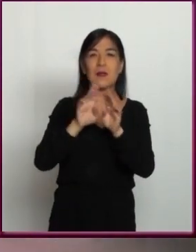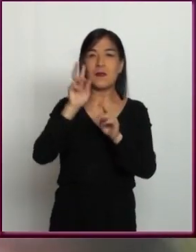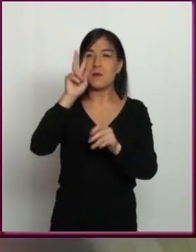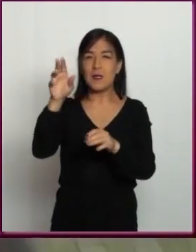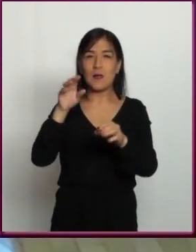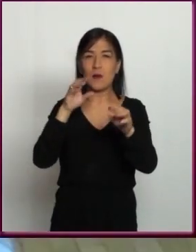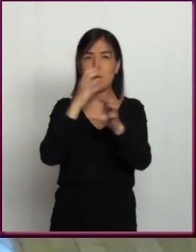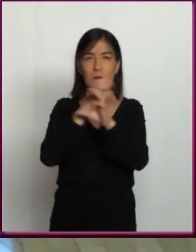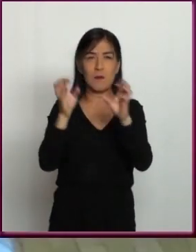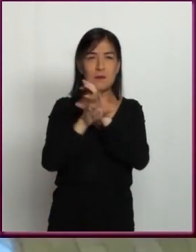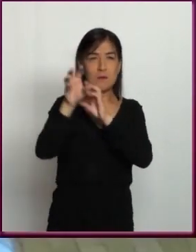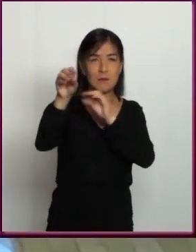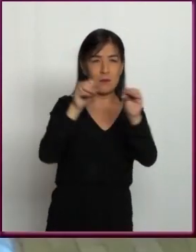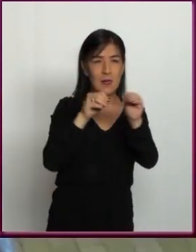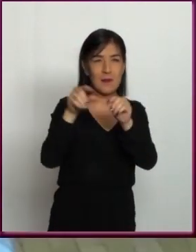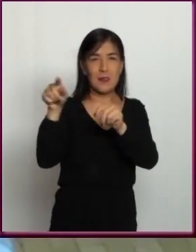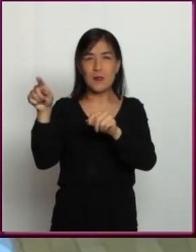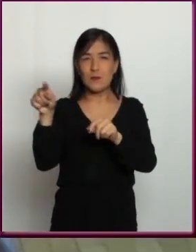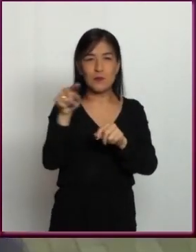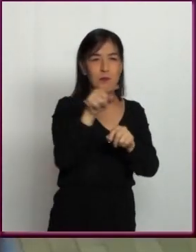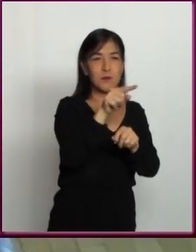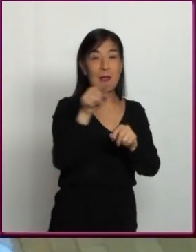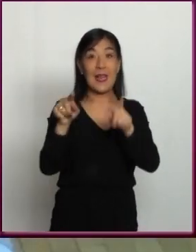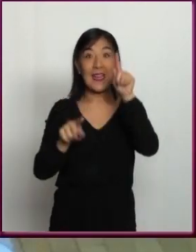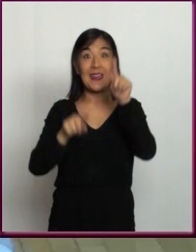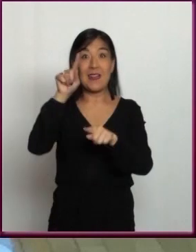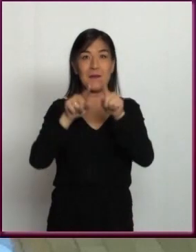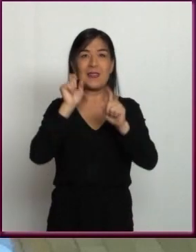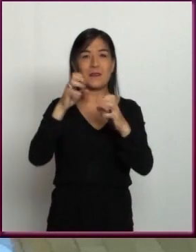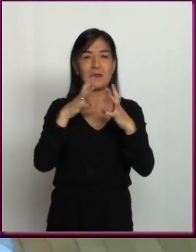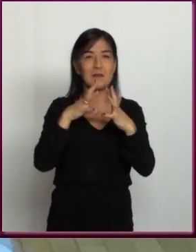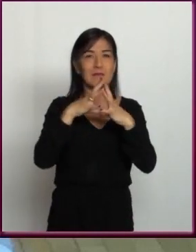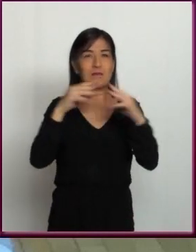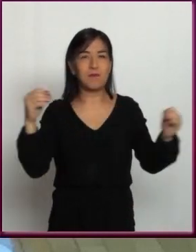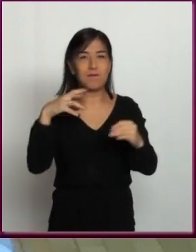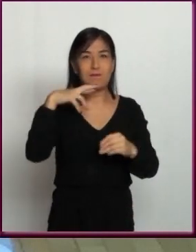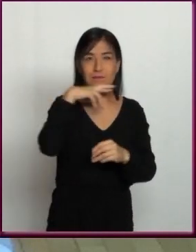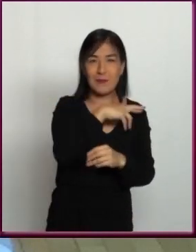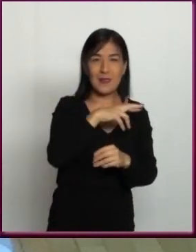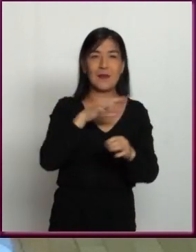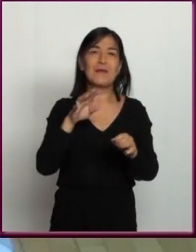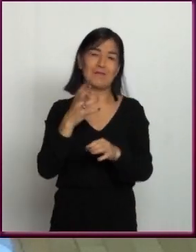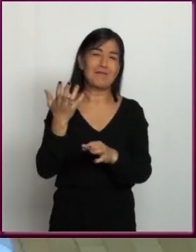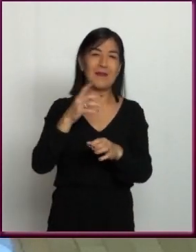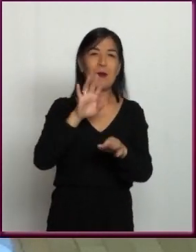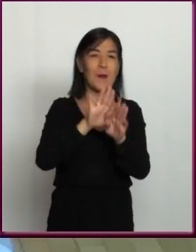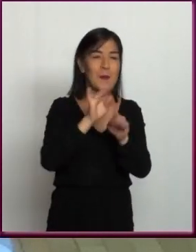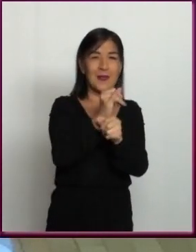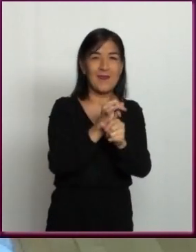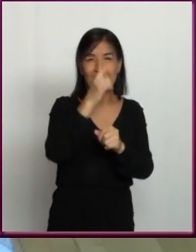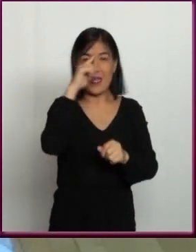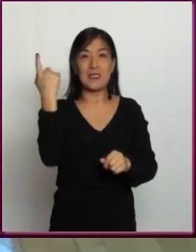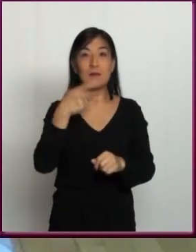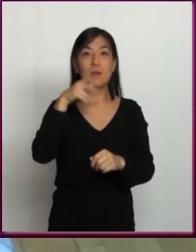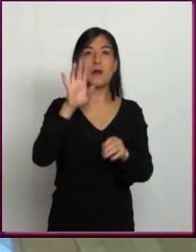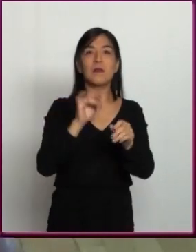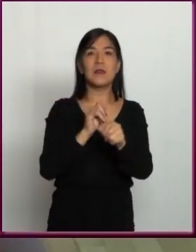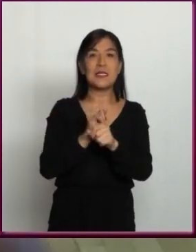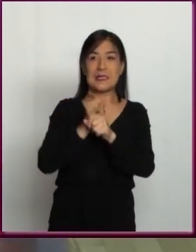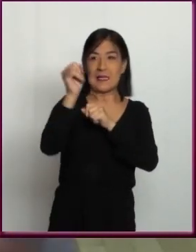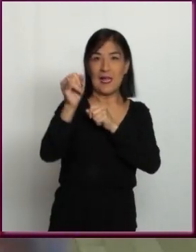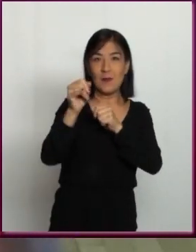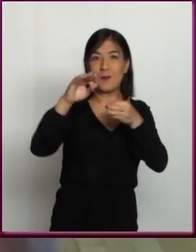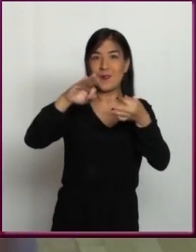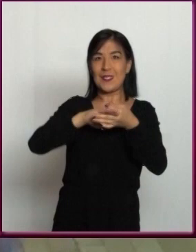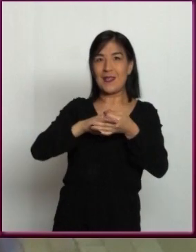cosas que se mueven, ajá, y dependiendo de su velocidad, que eso sí lo puede hacer su ojo, aunque sea muy sencillo, puede decir qué tan lejos o qué tan cerca